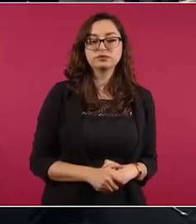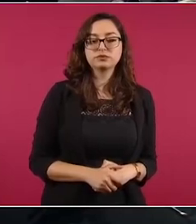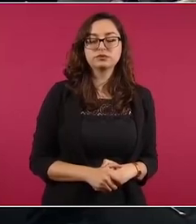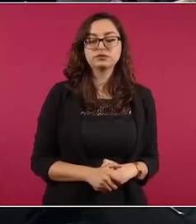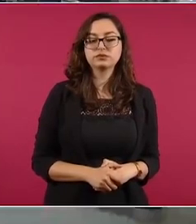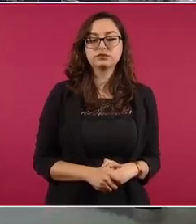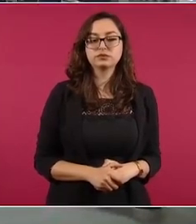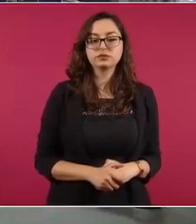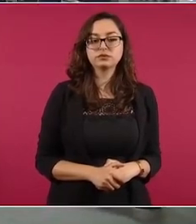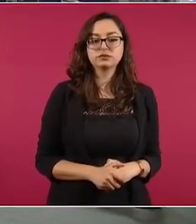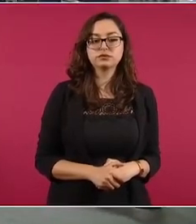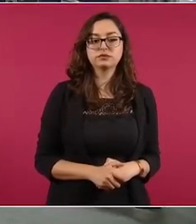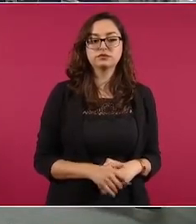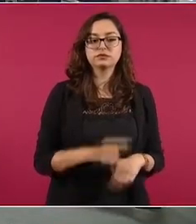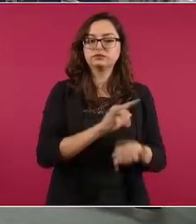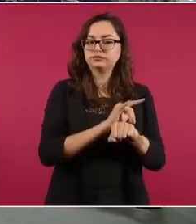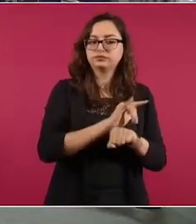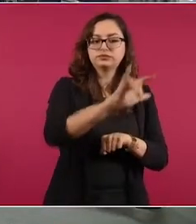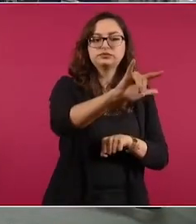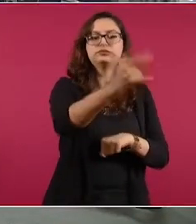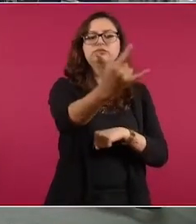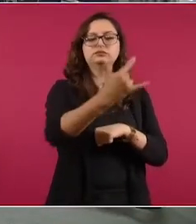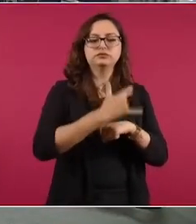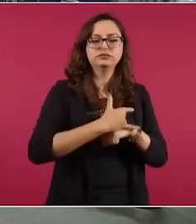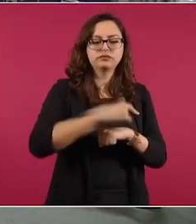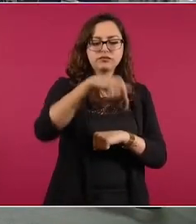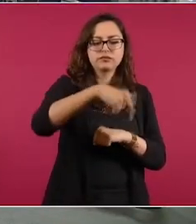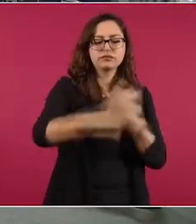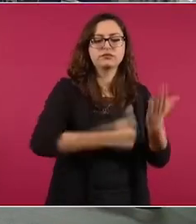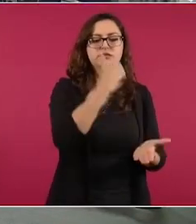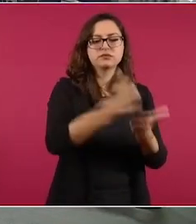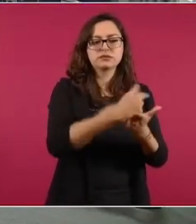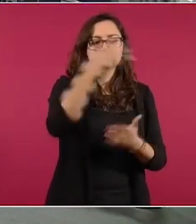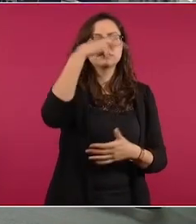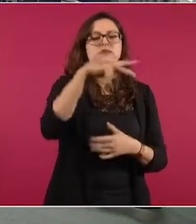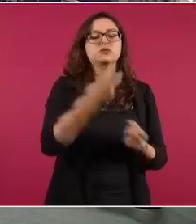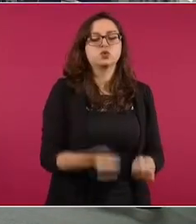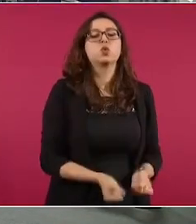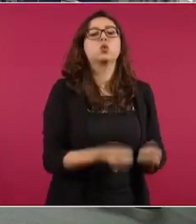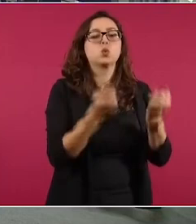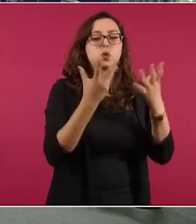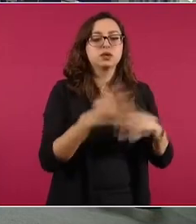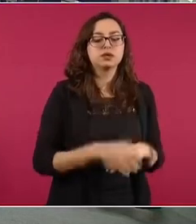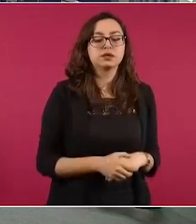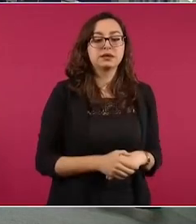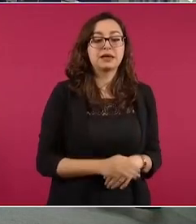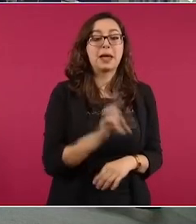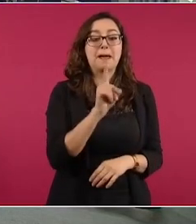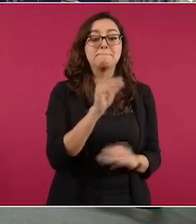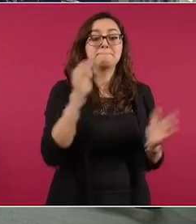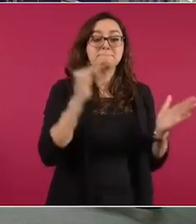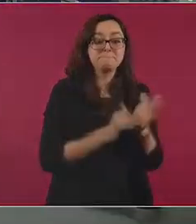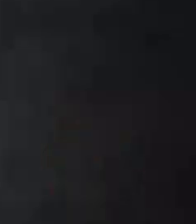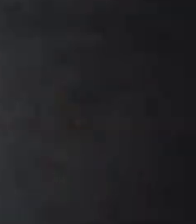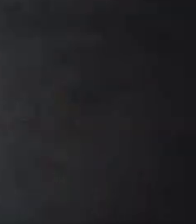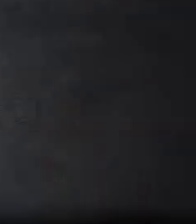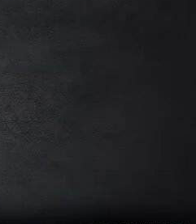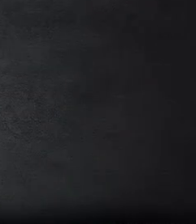Vuelos, salidas y aterrizajes. 1025.